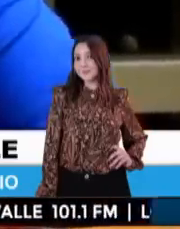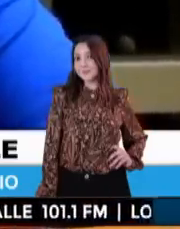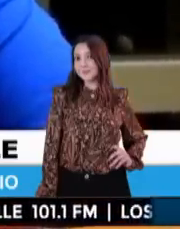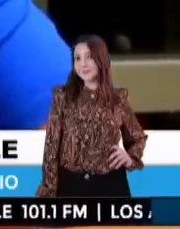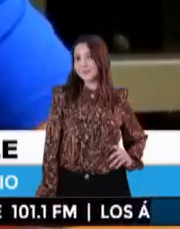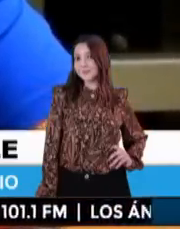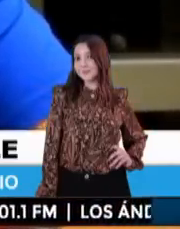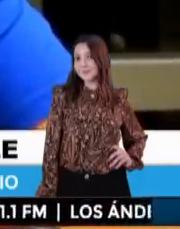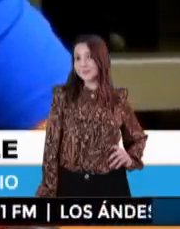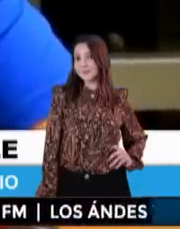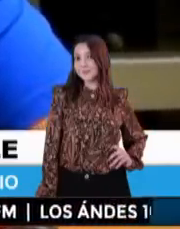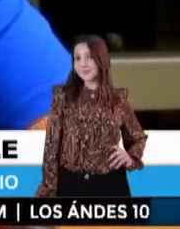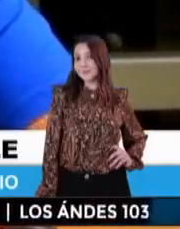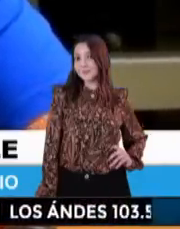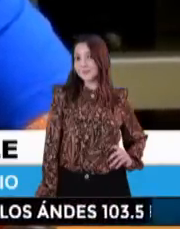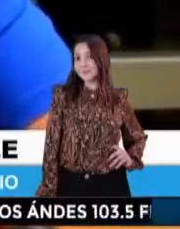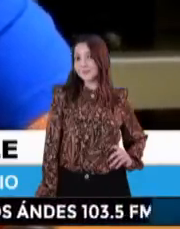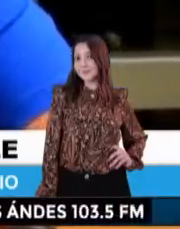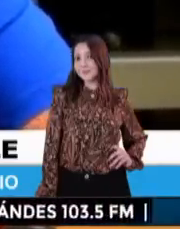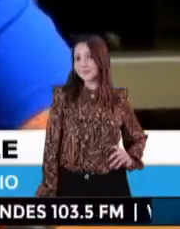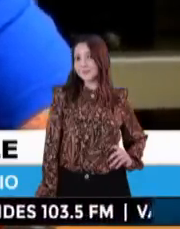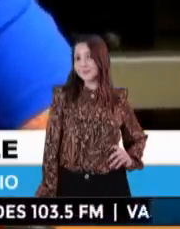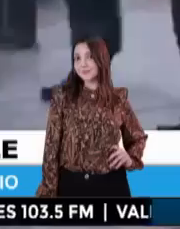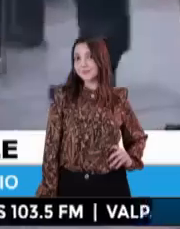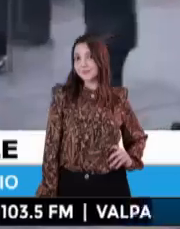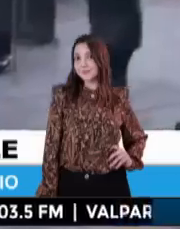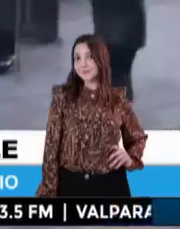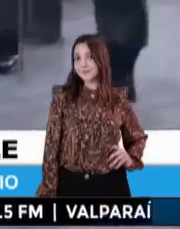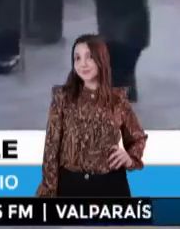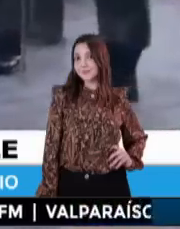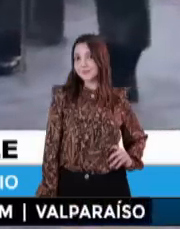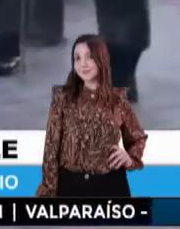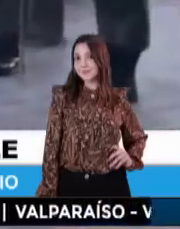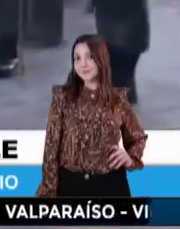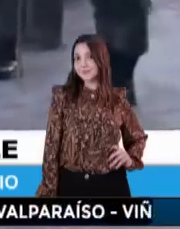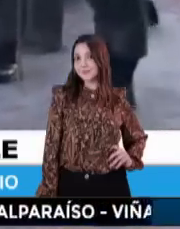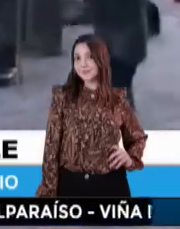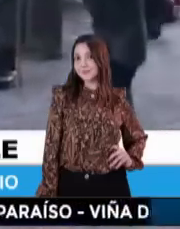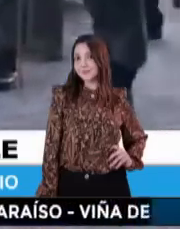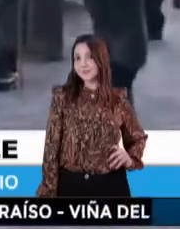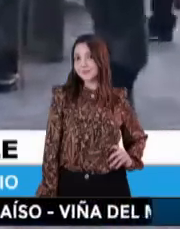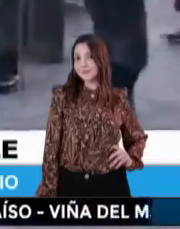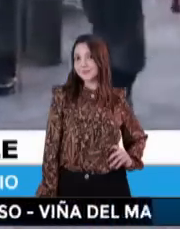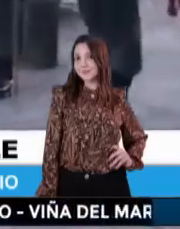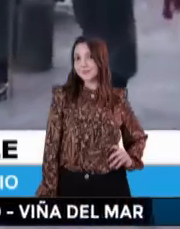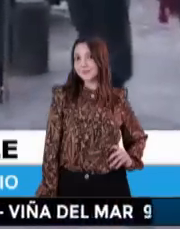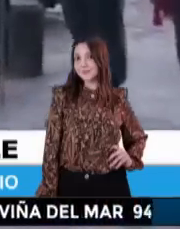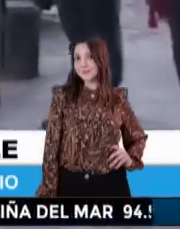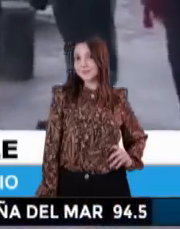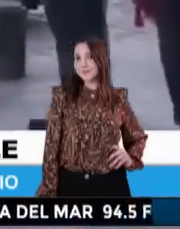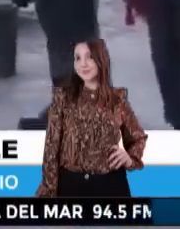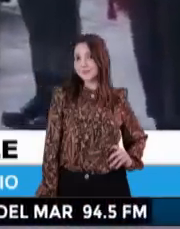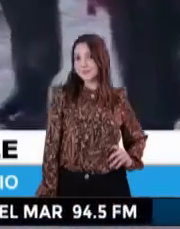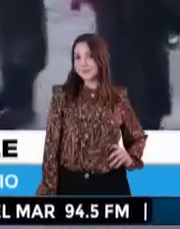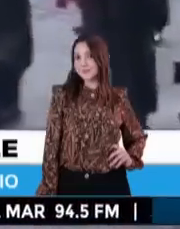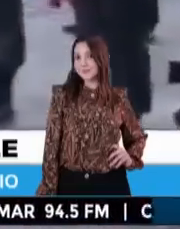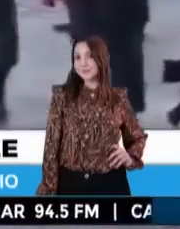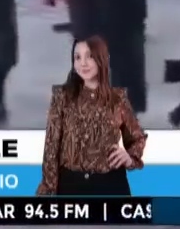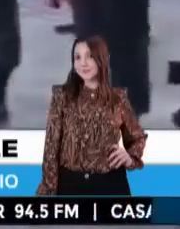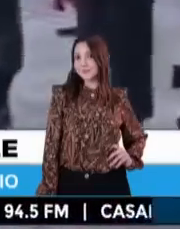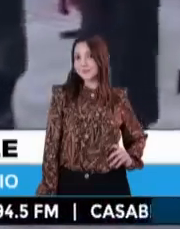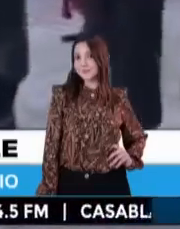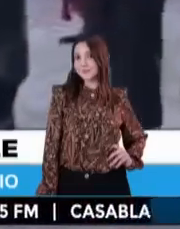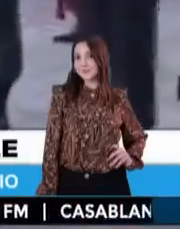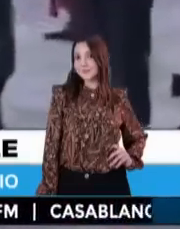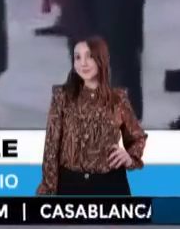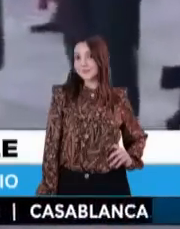de Defensa han planteado acelerar la tramitación de la ley marco de ciberseguridad. El objetivo sería concretar una nueva agenda